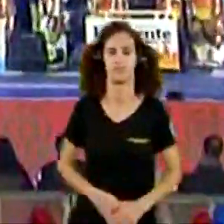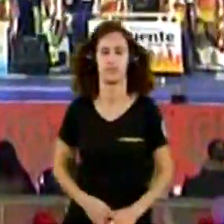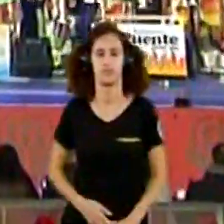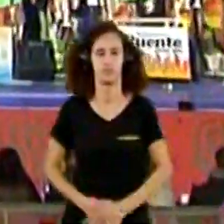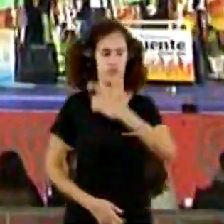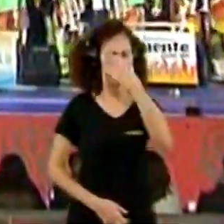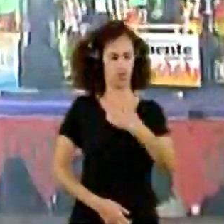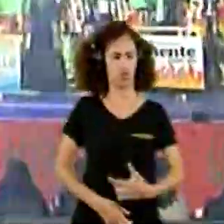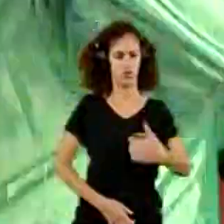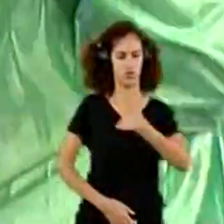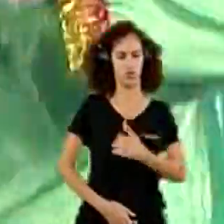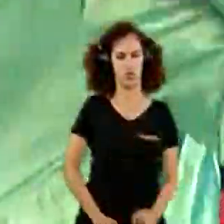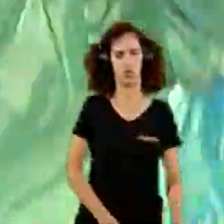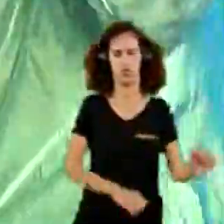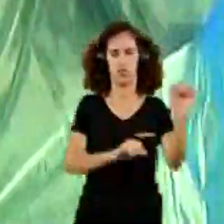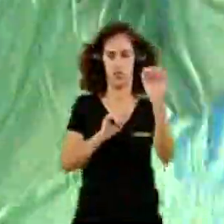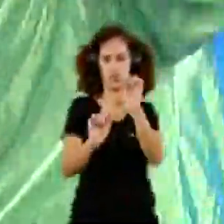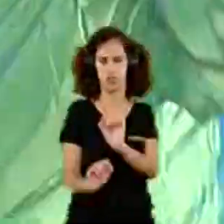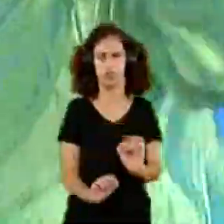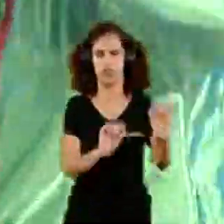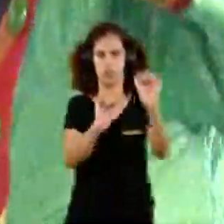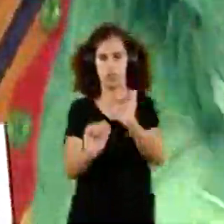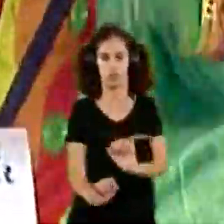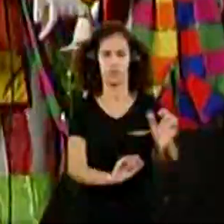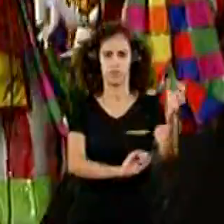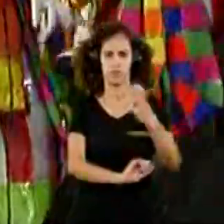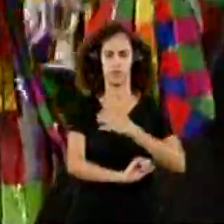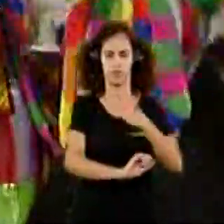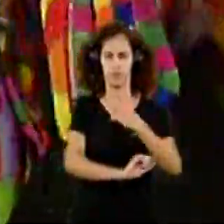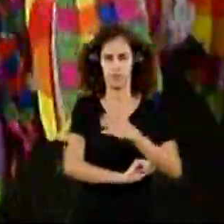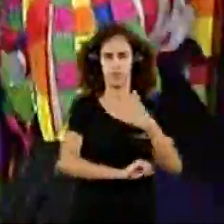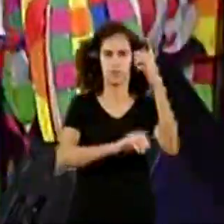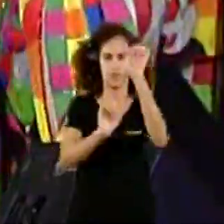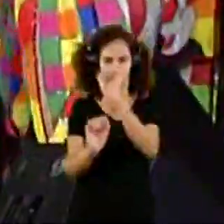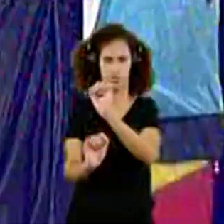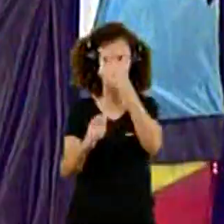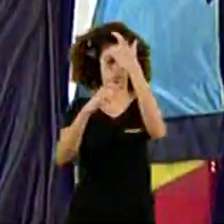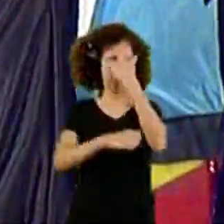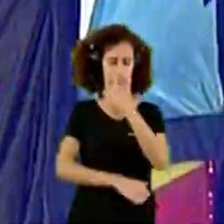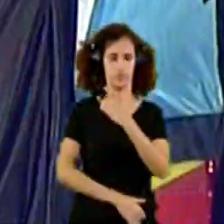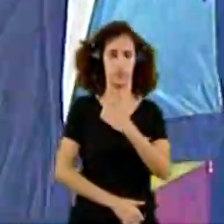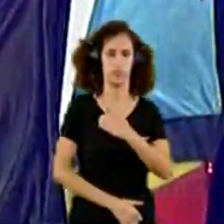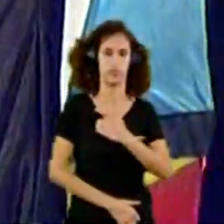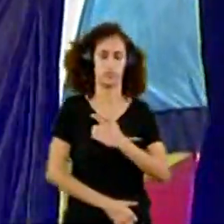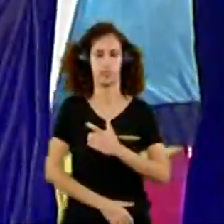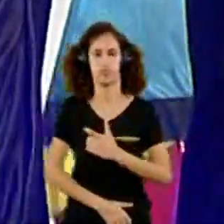Soy indefendible, soy indefendible,